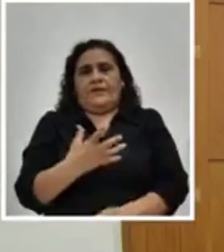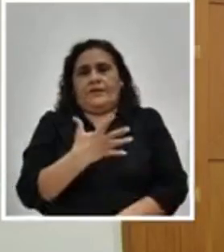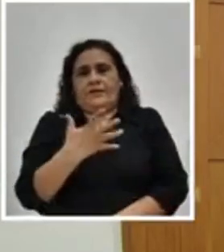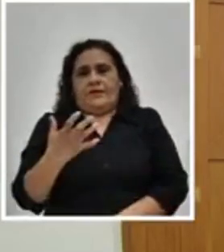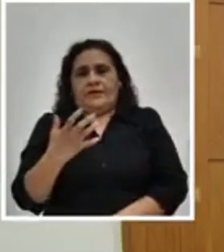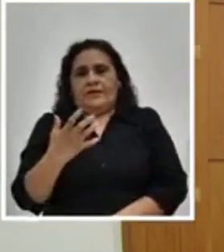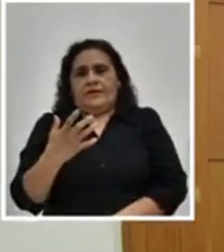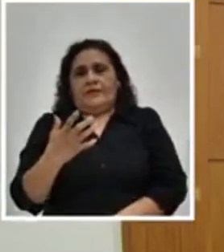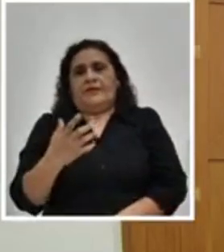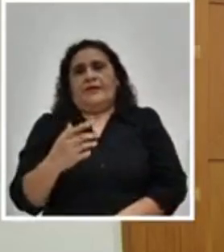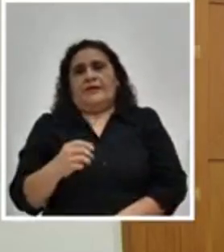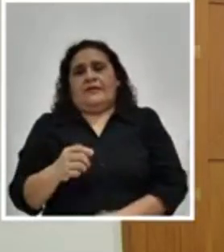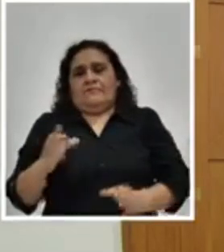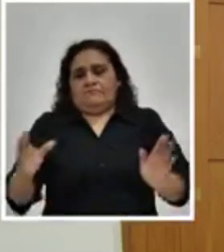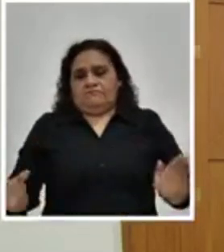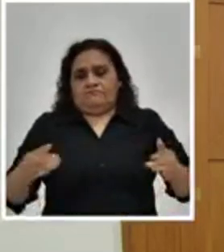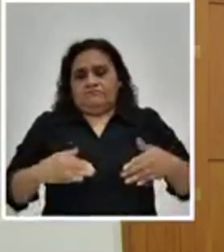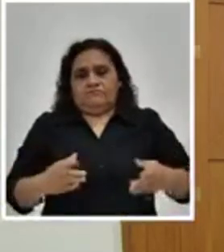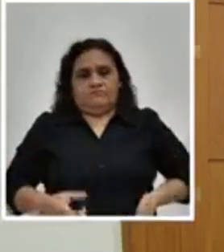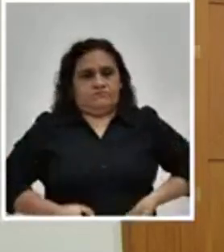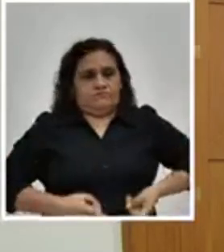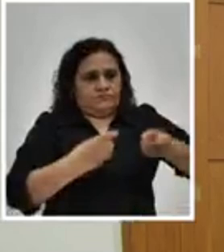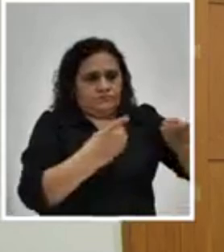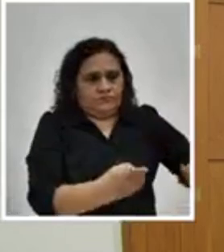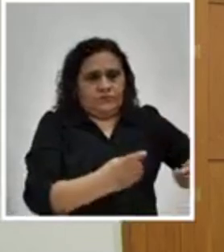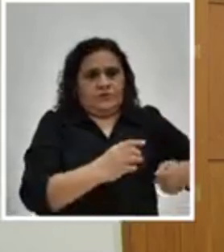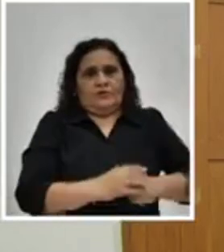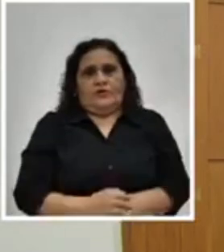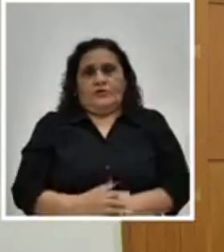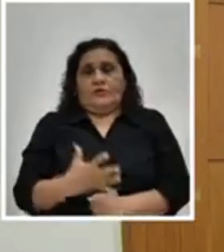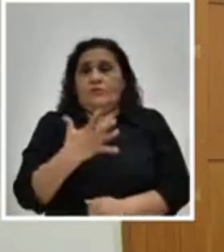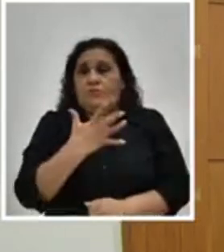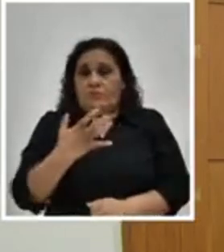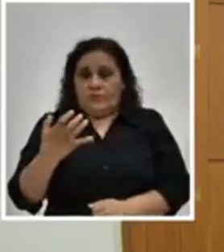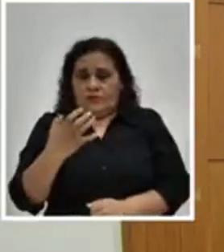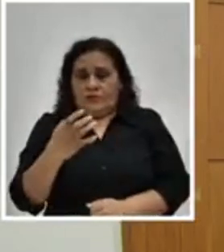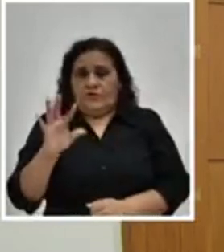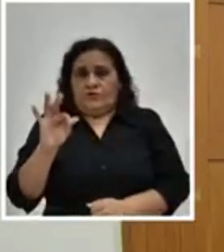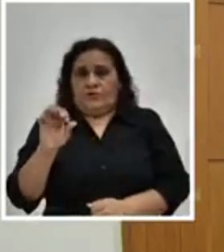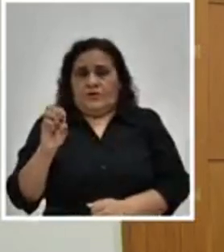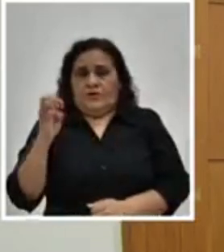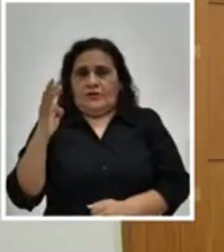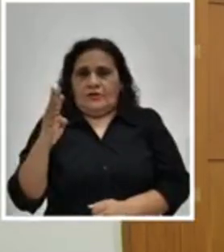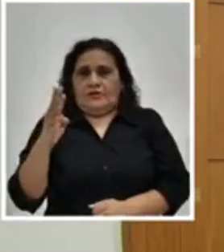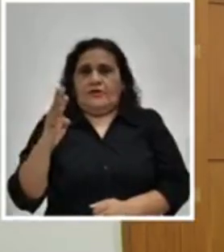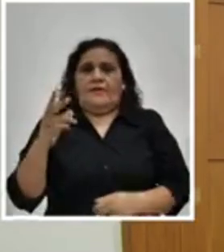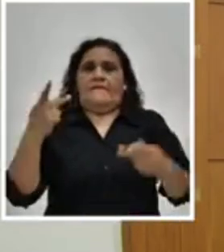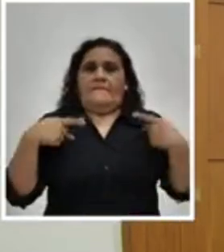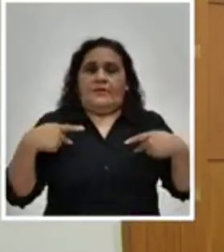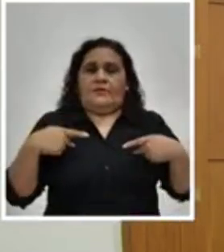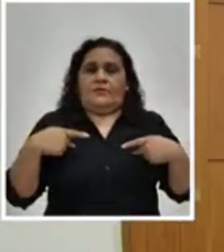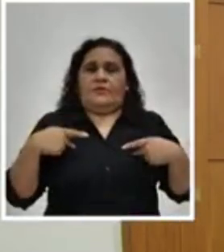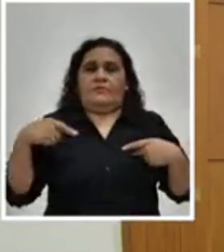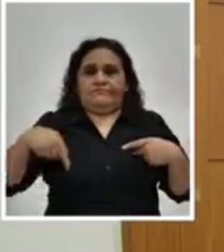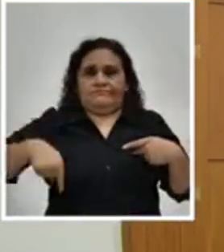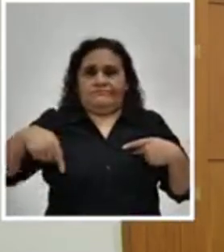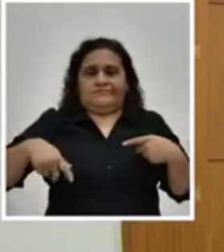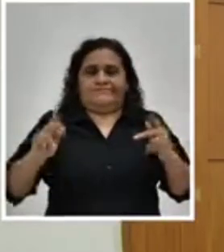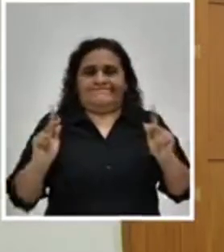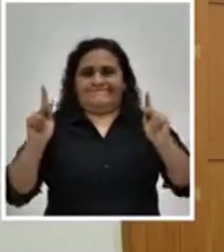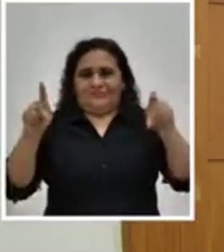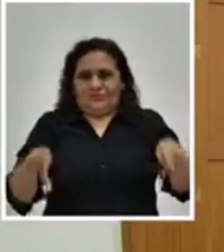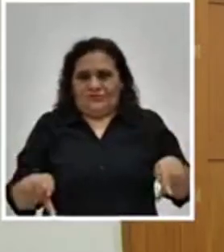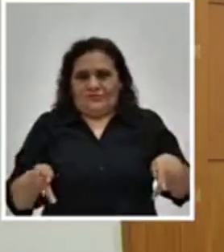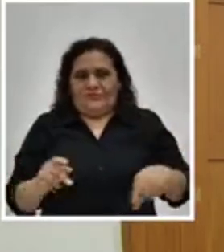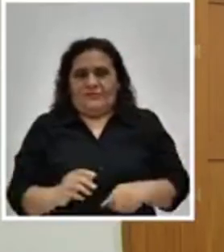despensas, beneficiando así a un total de 543 personas de nuestro municipio.